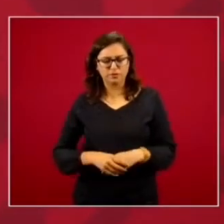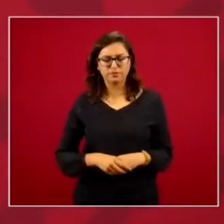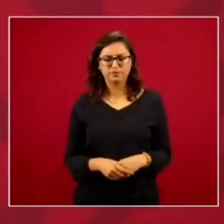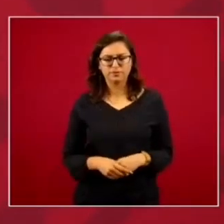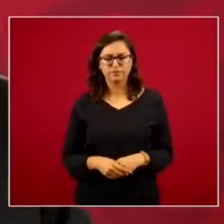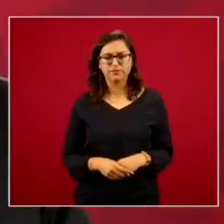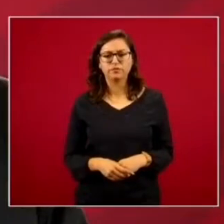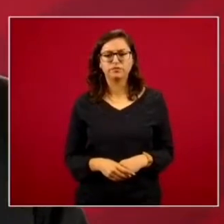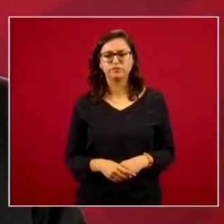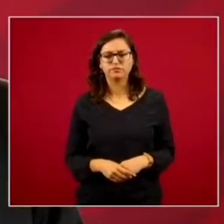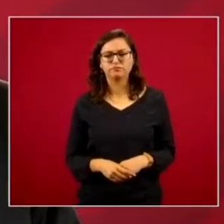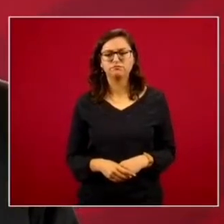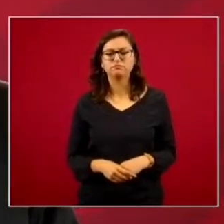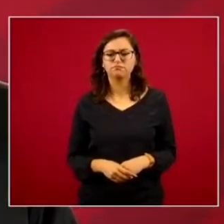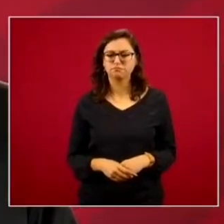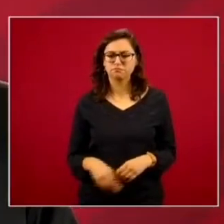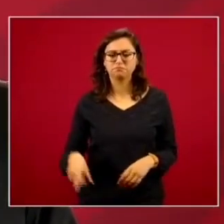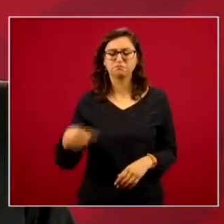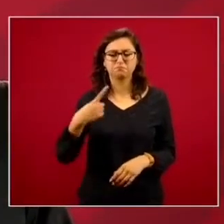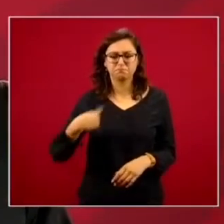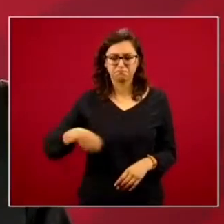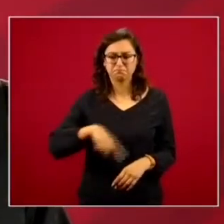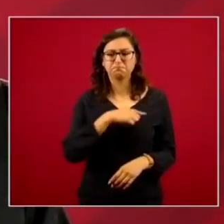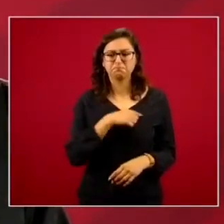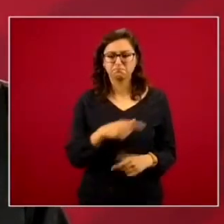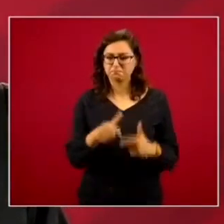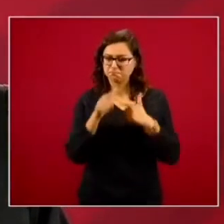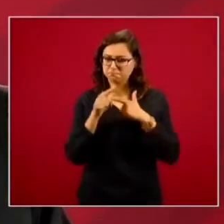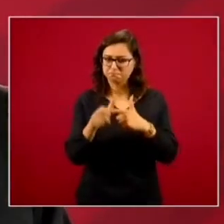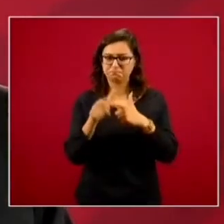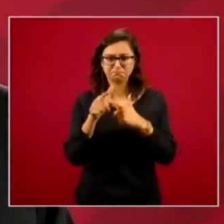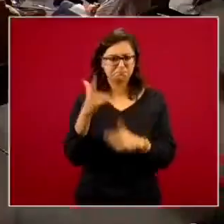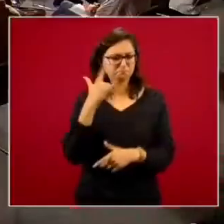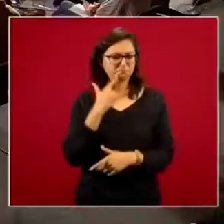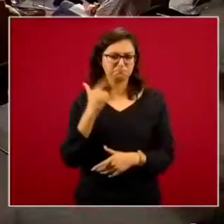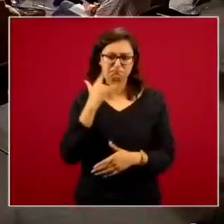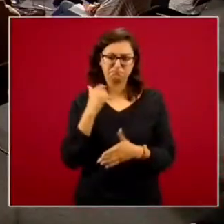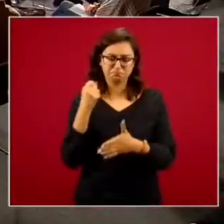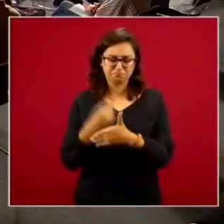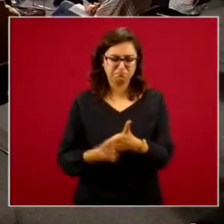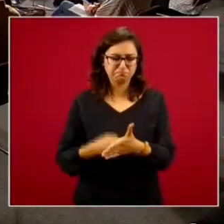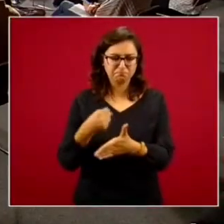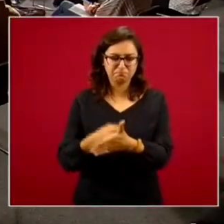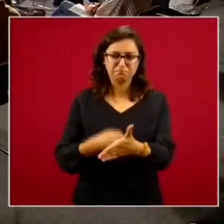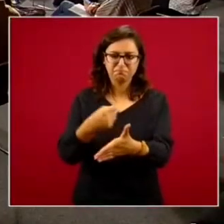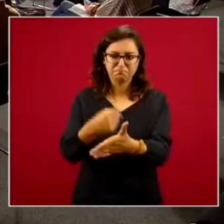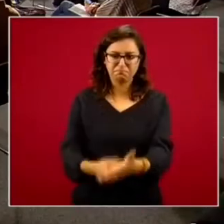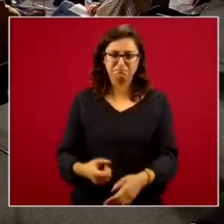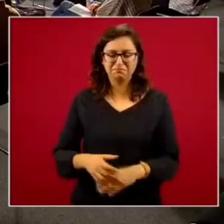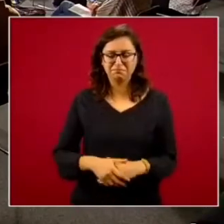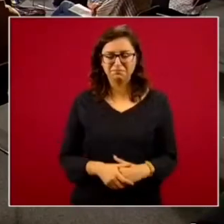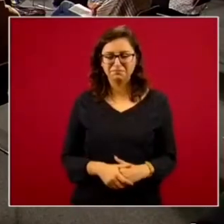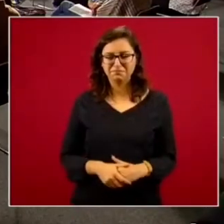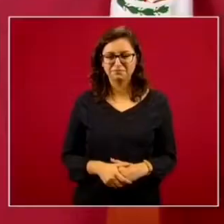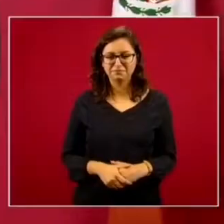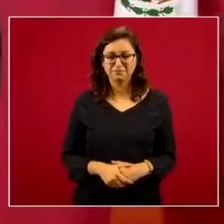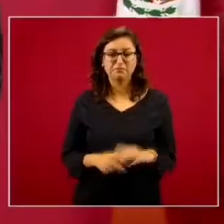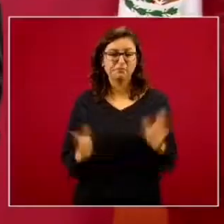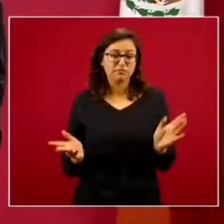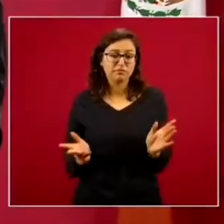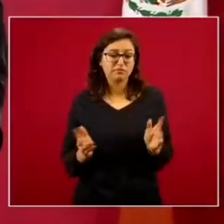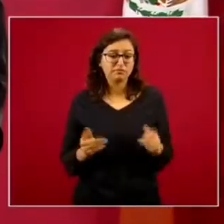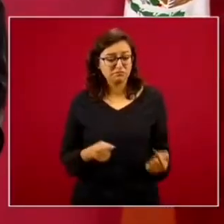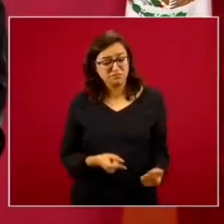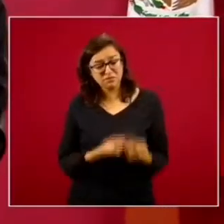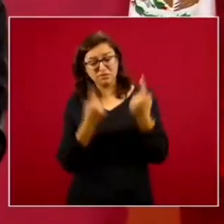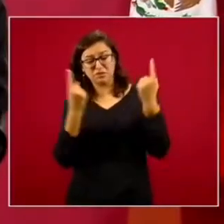Entonces, por eso vamos a seguir adelante, y ojalá y todas estas discrepancias